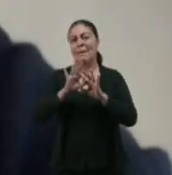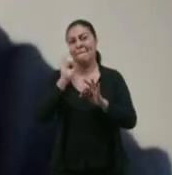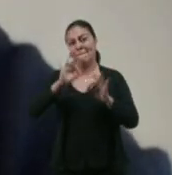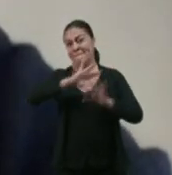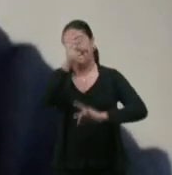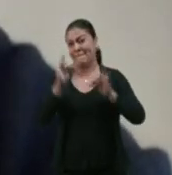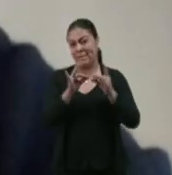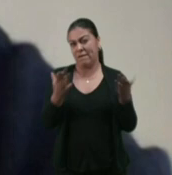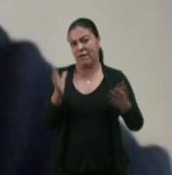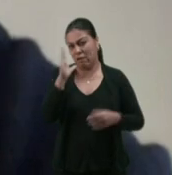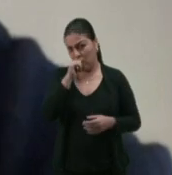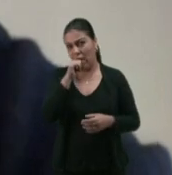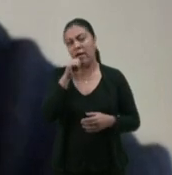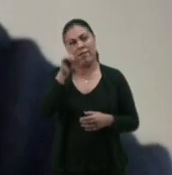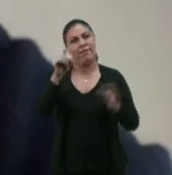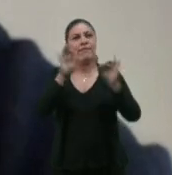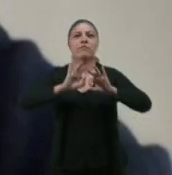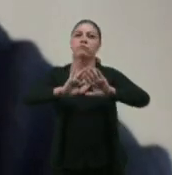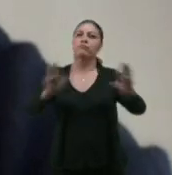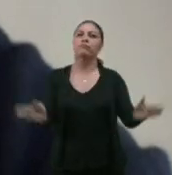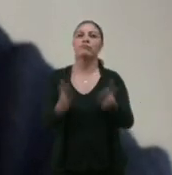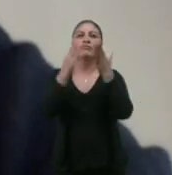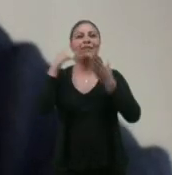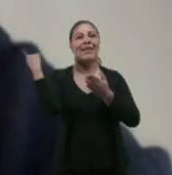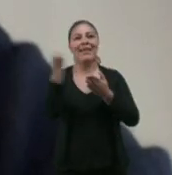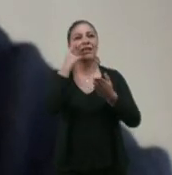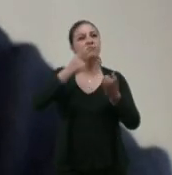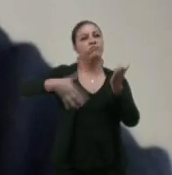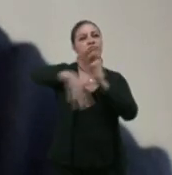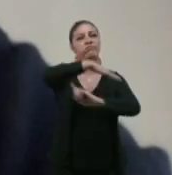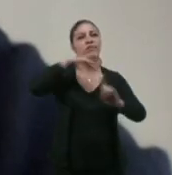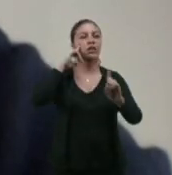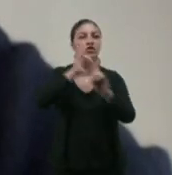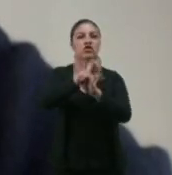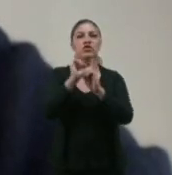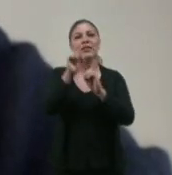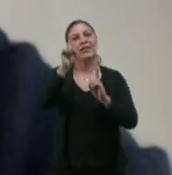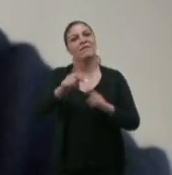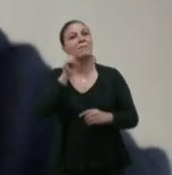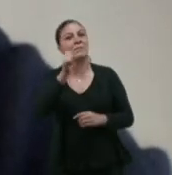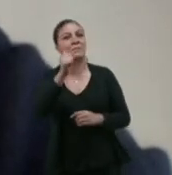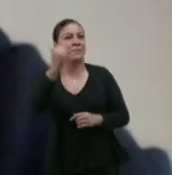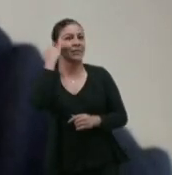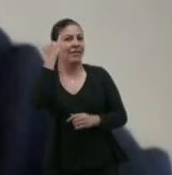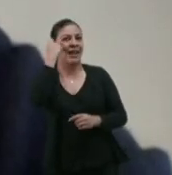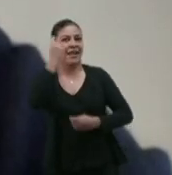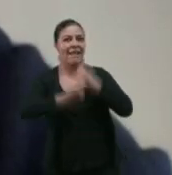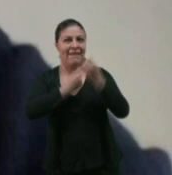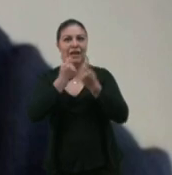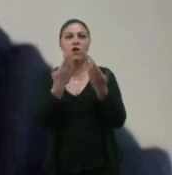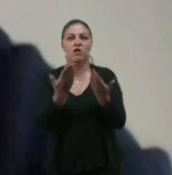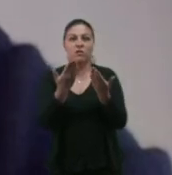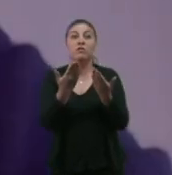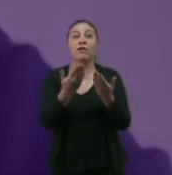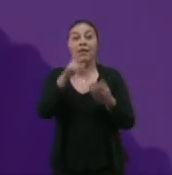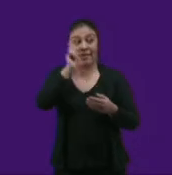para mejorar en nuestro mundo y en nuestras sociedades, y eso lo tienen que hacer los emprendedores. Si no lo hacemos nosotros, ¿quién lo va a hacer?